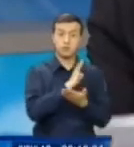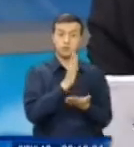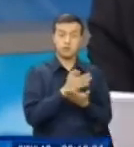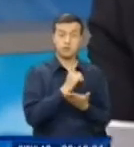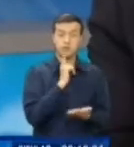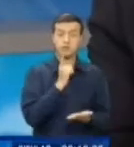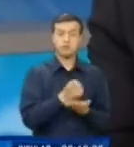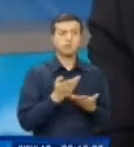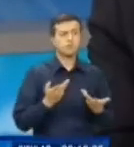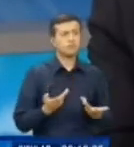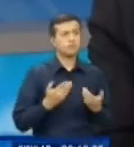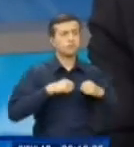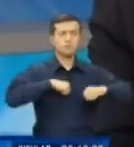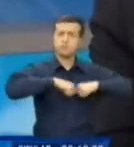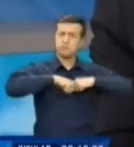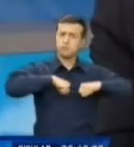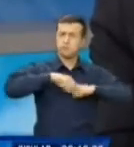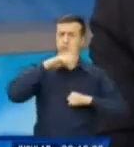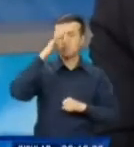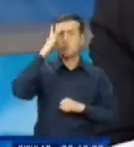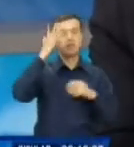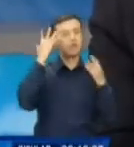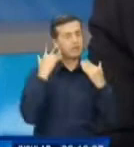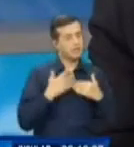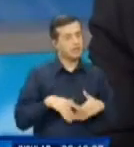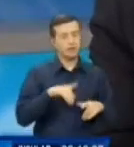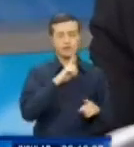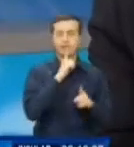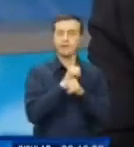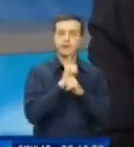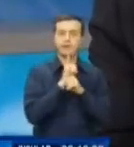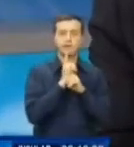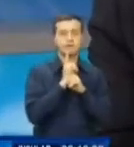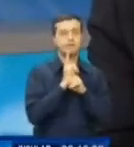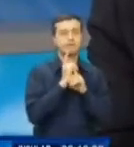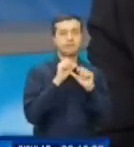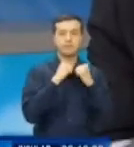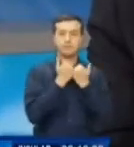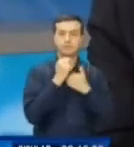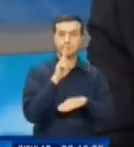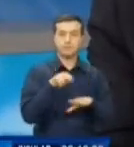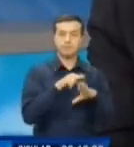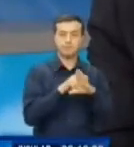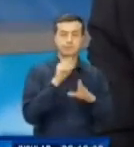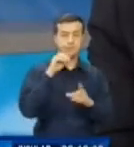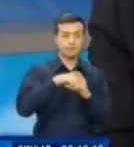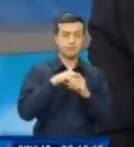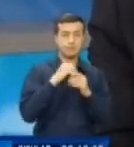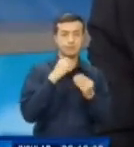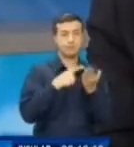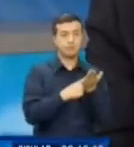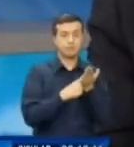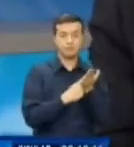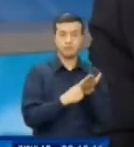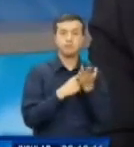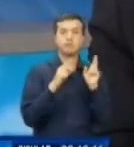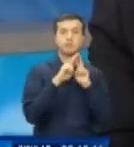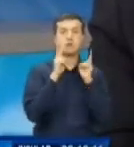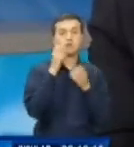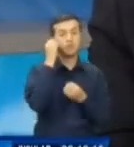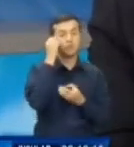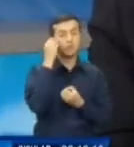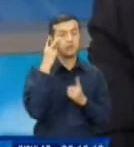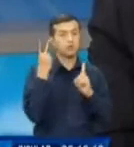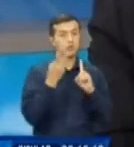se va a tratar digo por fin en el pleno de la asamblea y se va a debatir sobre el informe